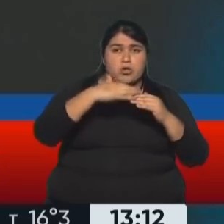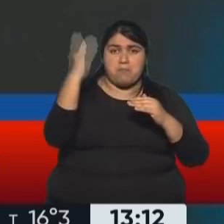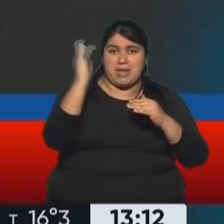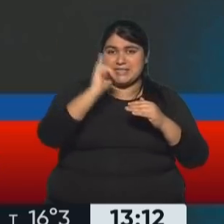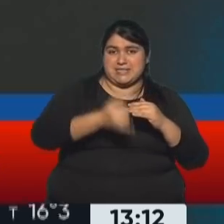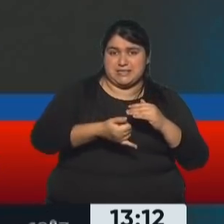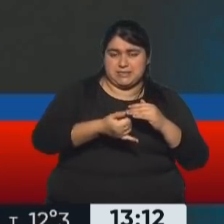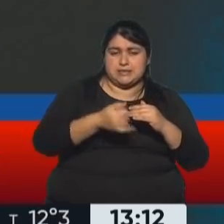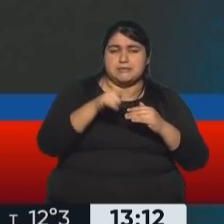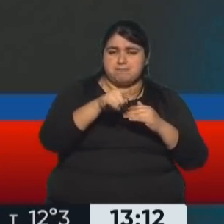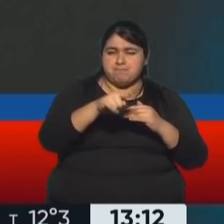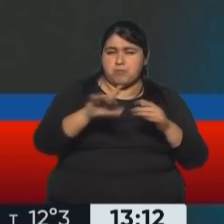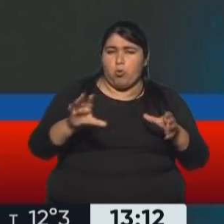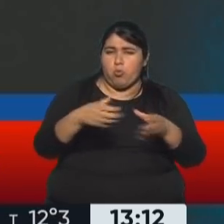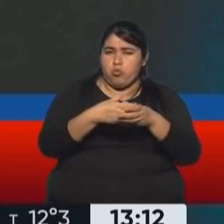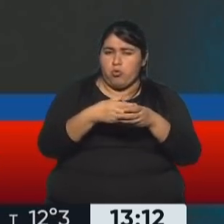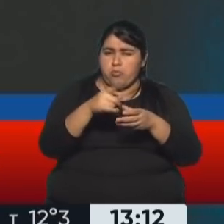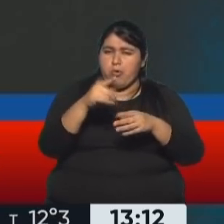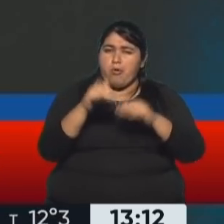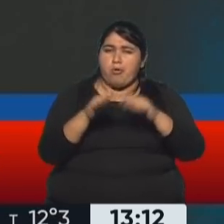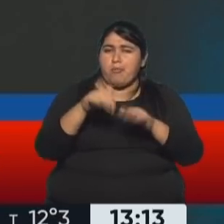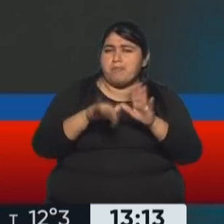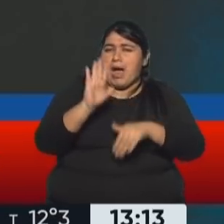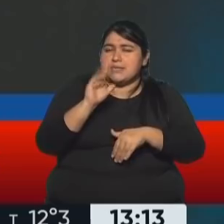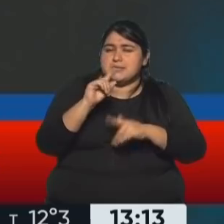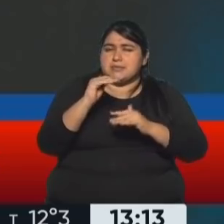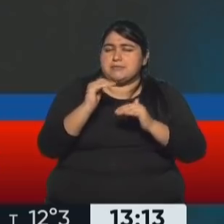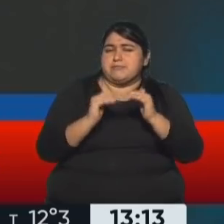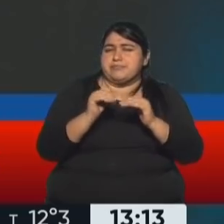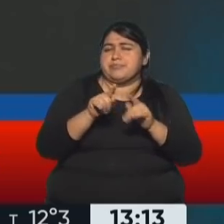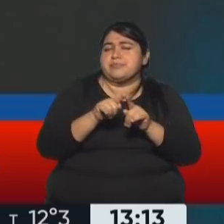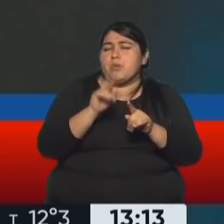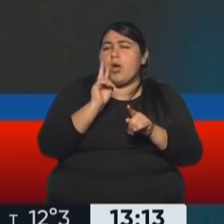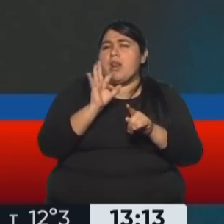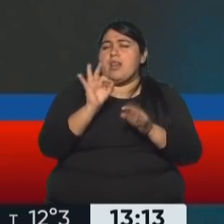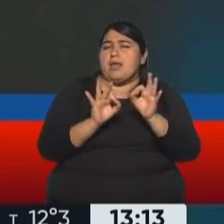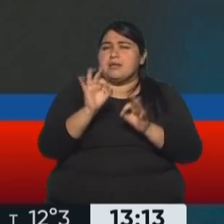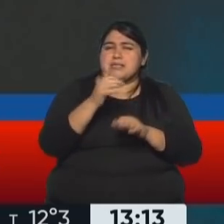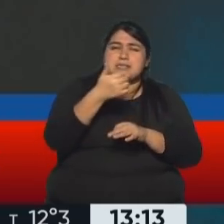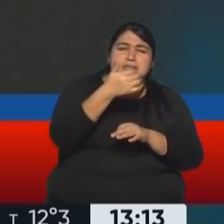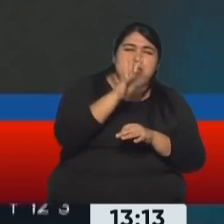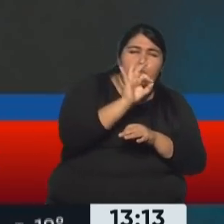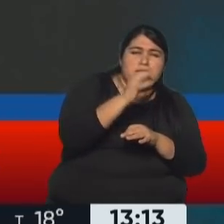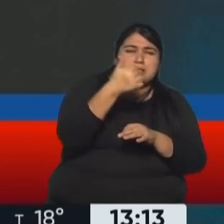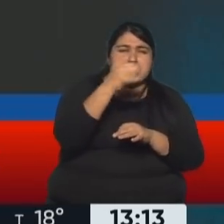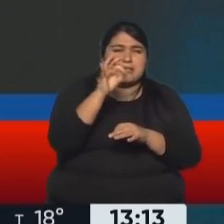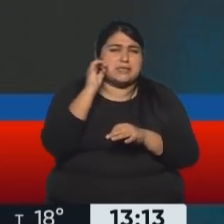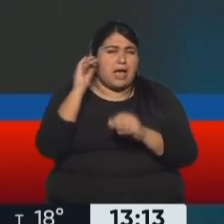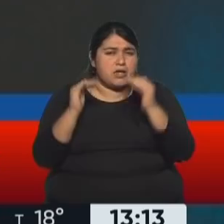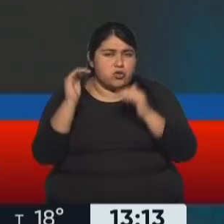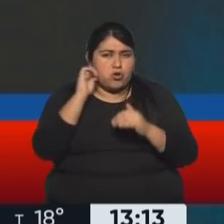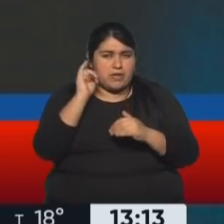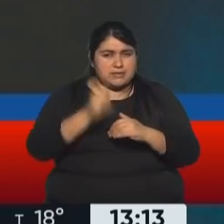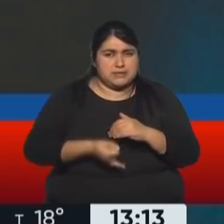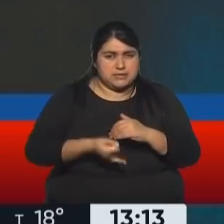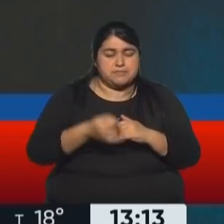decir, es un partido también con los liderazgos, digamos, encima de, sobre todo, un promedio de 50 a 60 años. Y otro de los